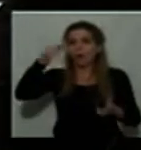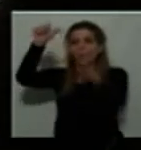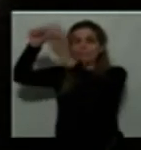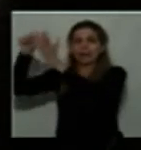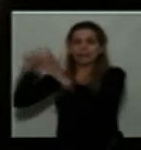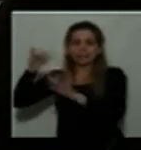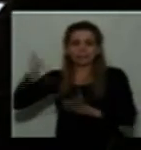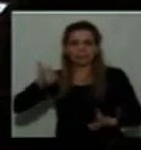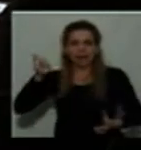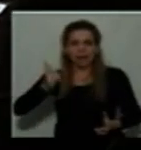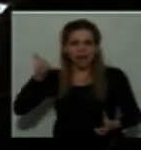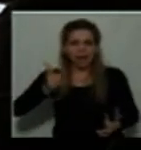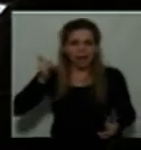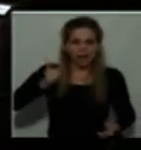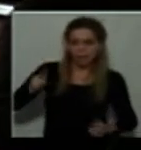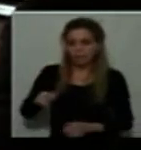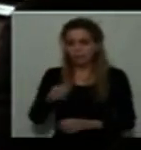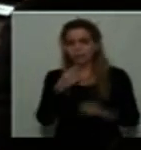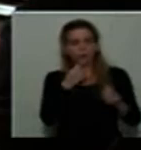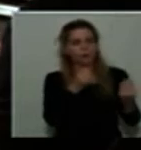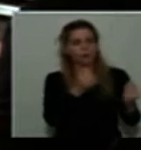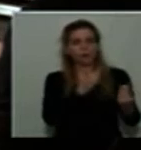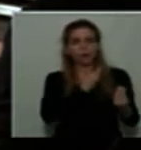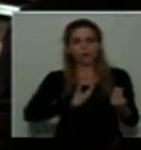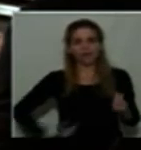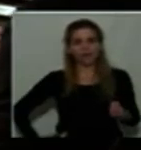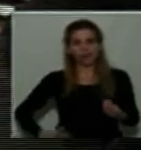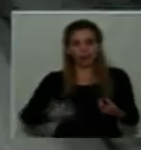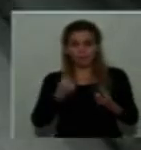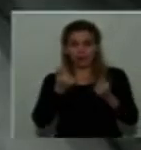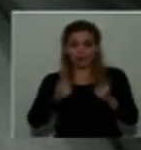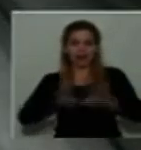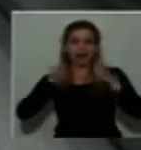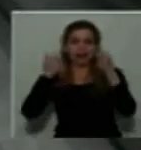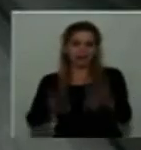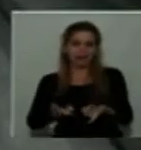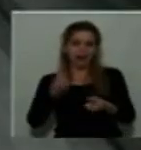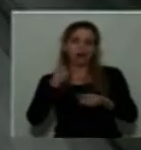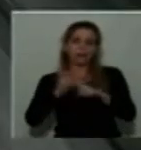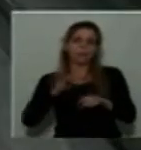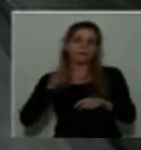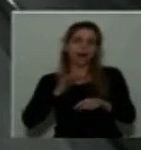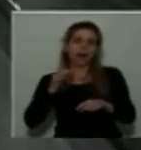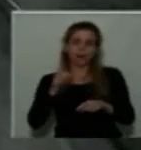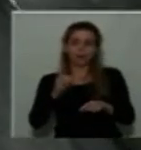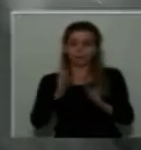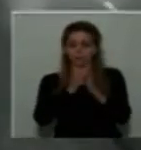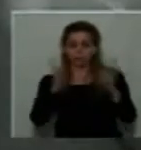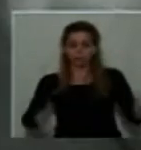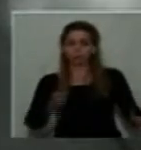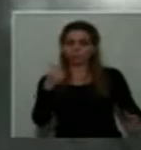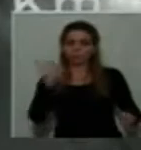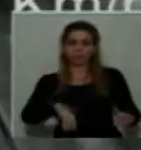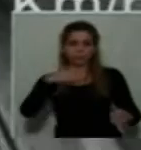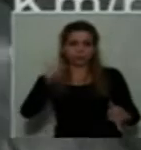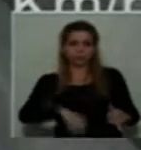recibido durante tantos años no se pudo comprar? Esa es la gran pregunta. Si le pagamos 1.950... Si no pensemos... por lo menos pensemos en el futuro. Bueno, si le hay que ahorrar